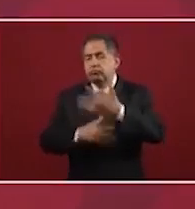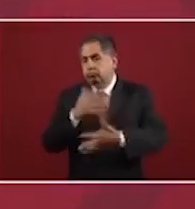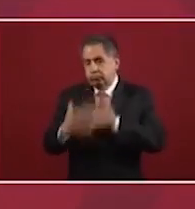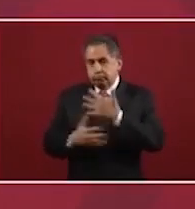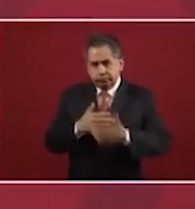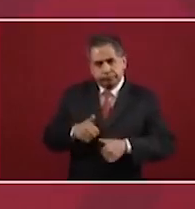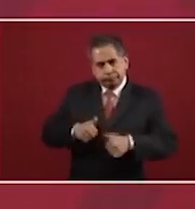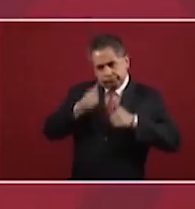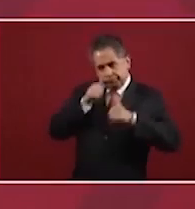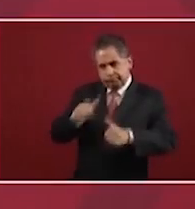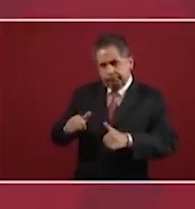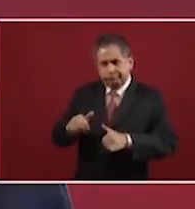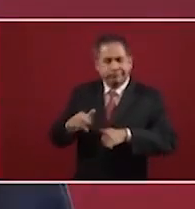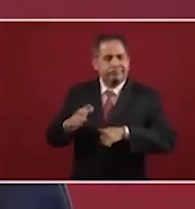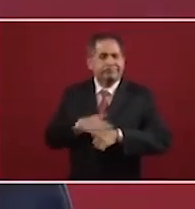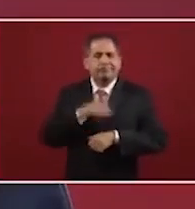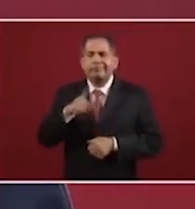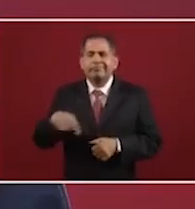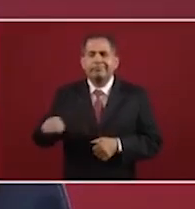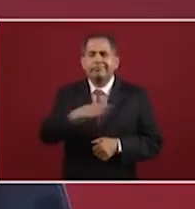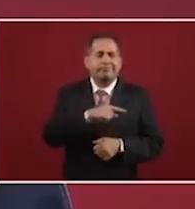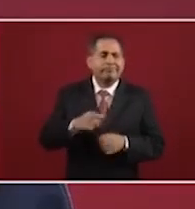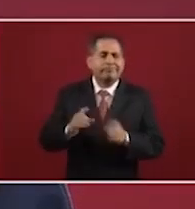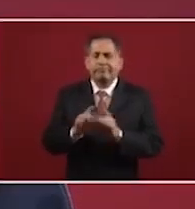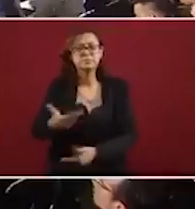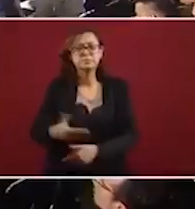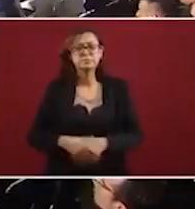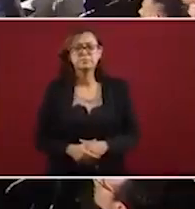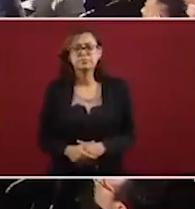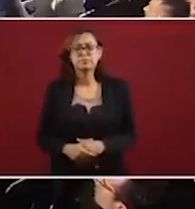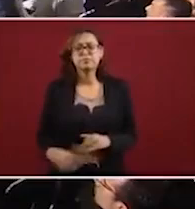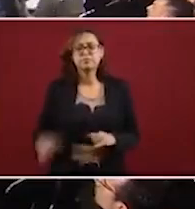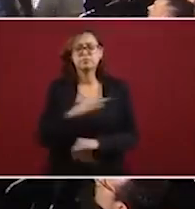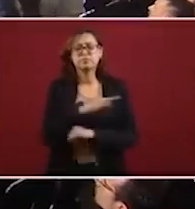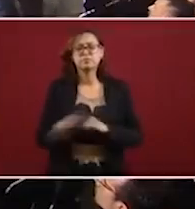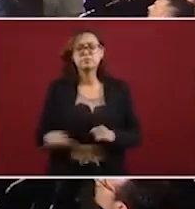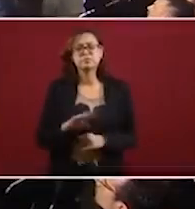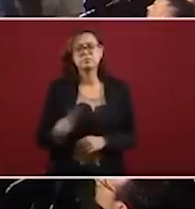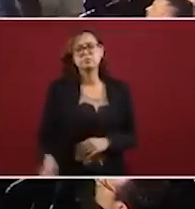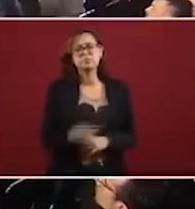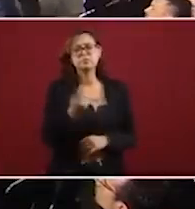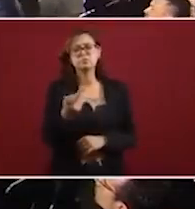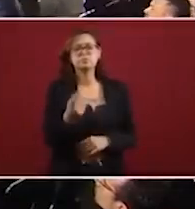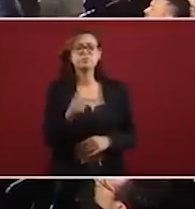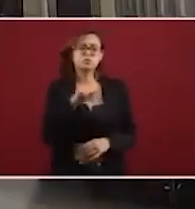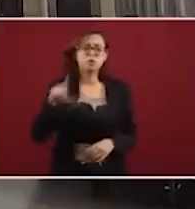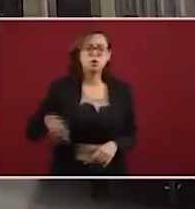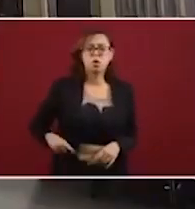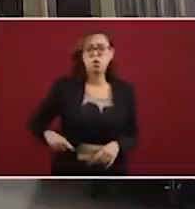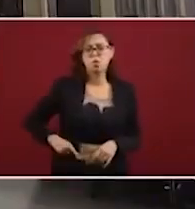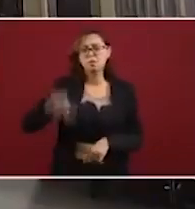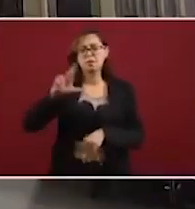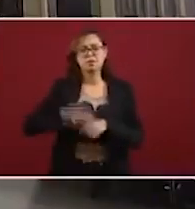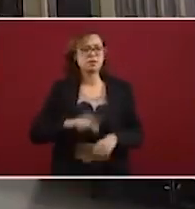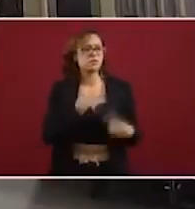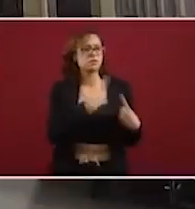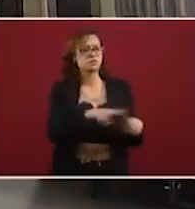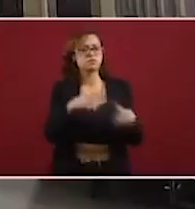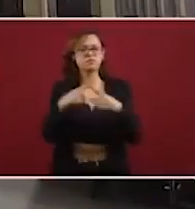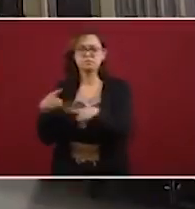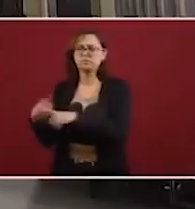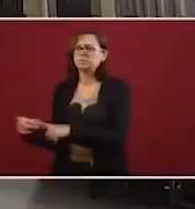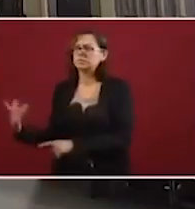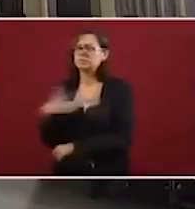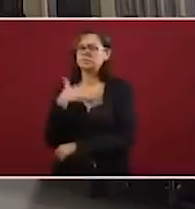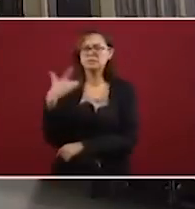esta descomposición social siguiente sobre la preocupación de algunos gobernadores que se sienten solos en